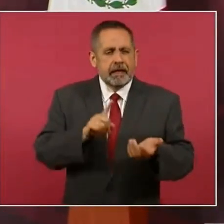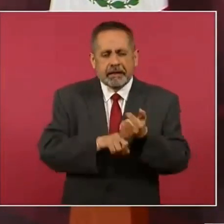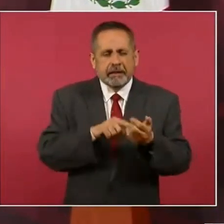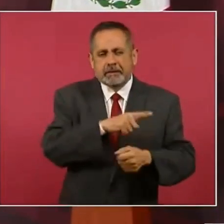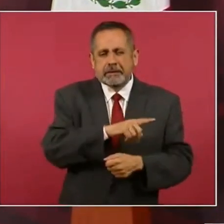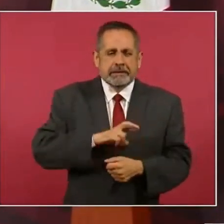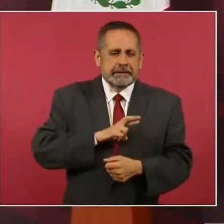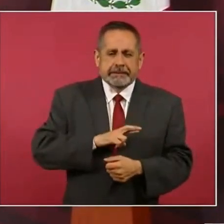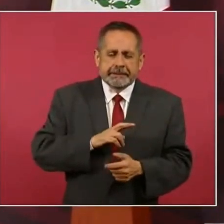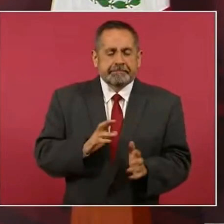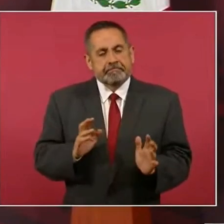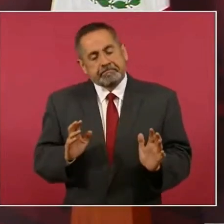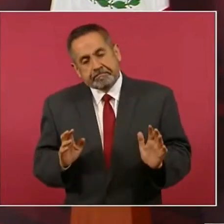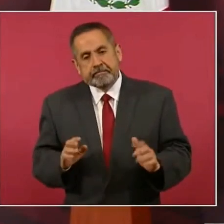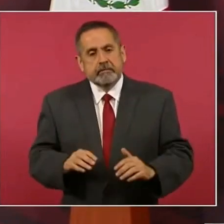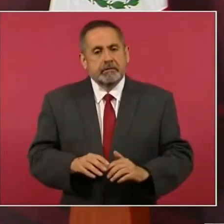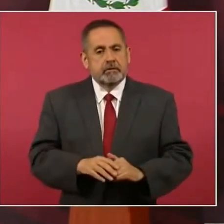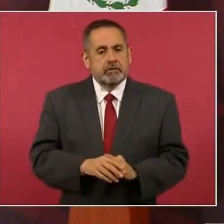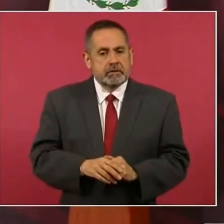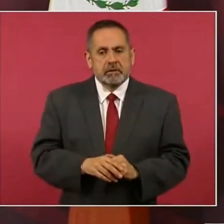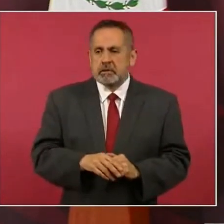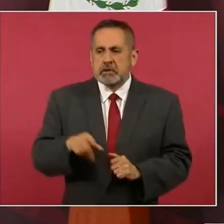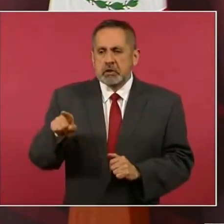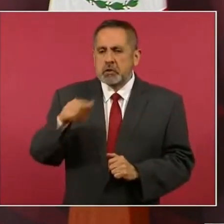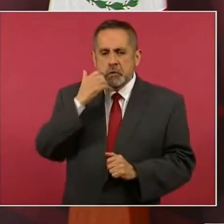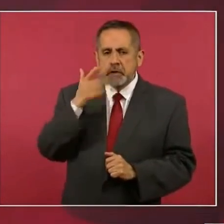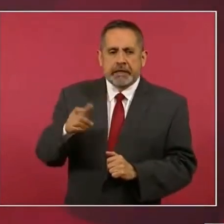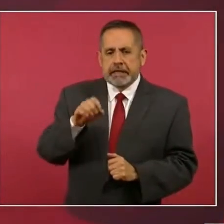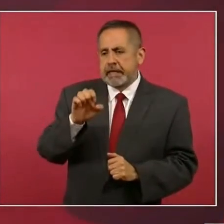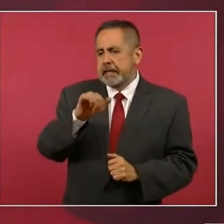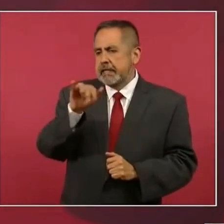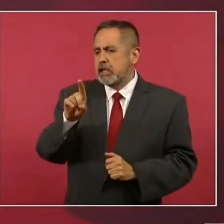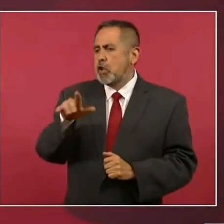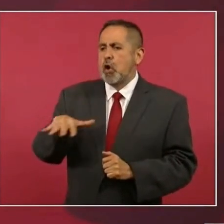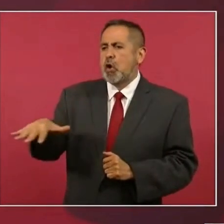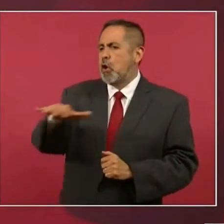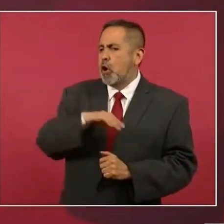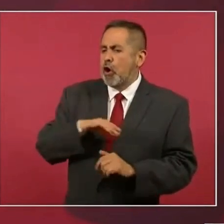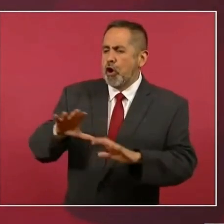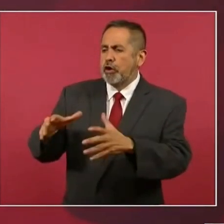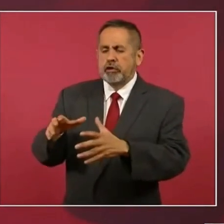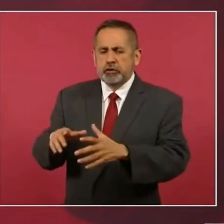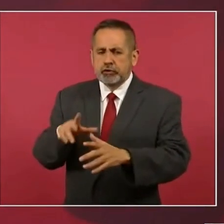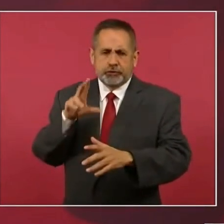resentimiento en contra del ejido.